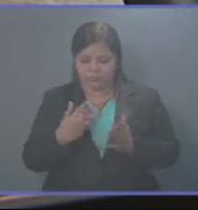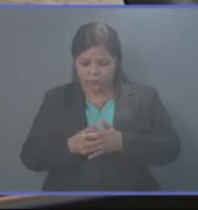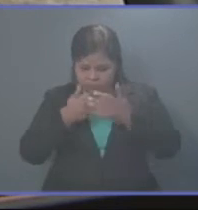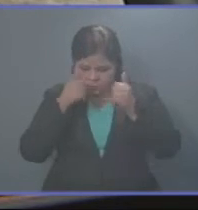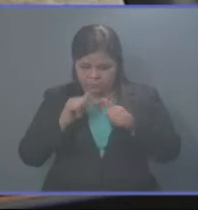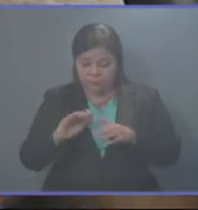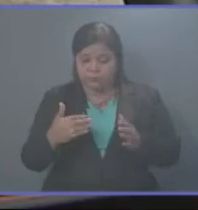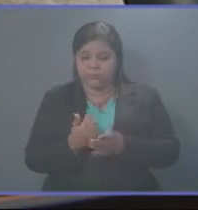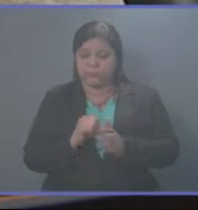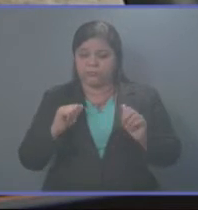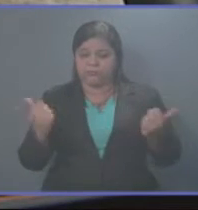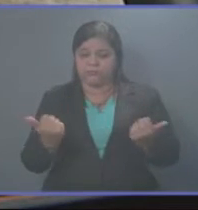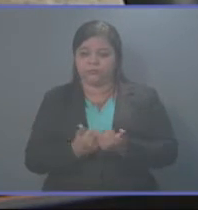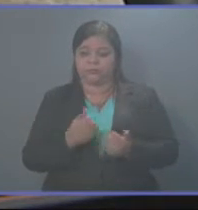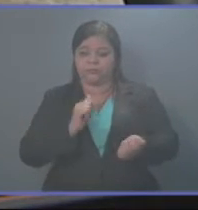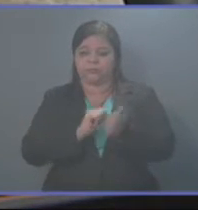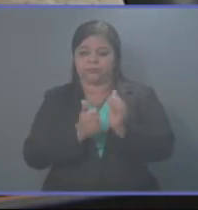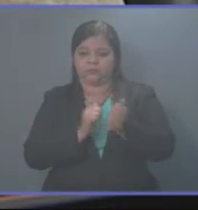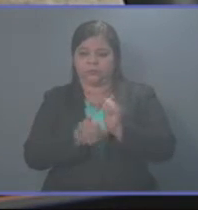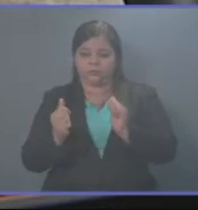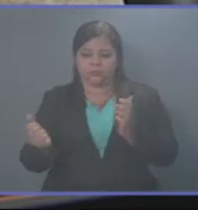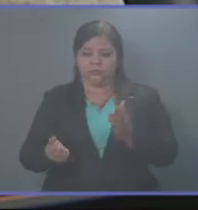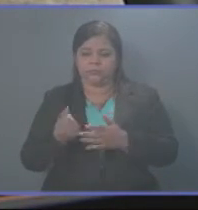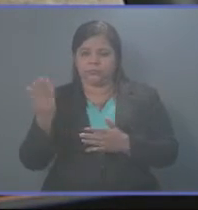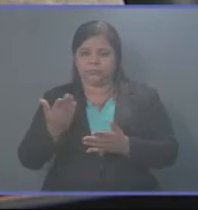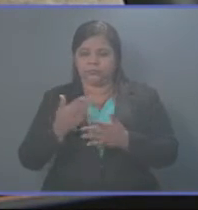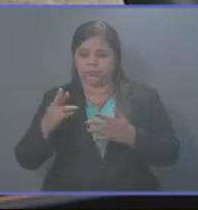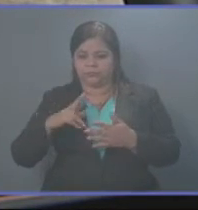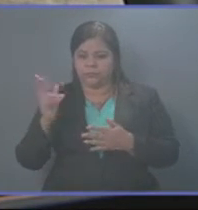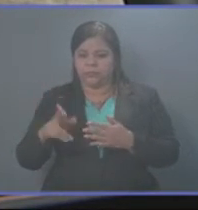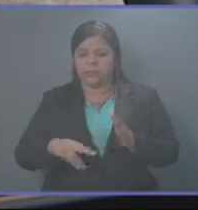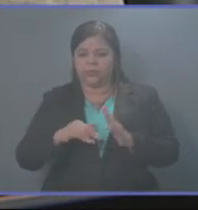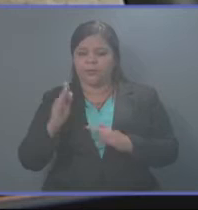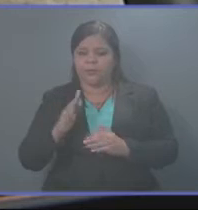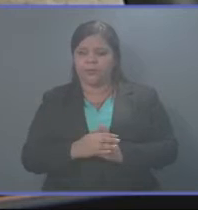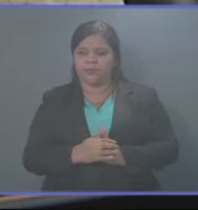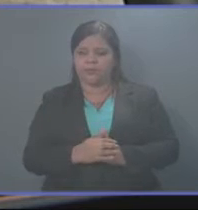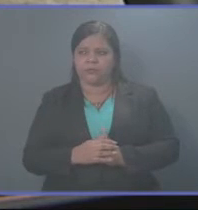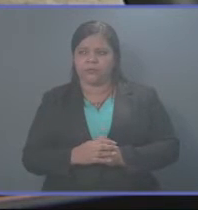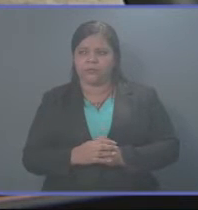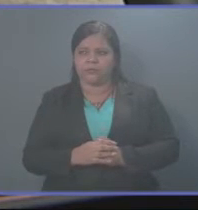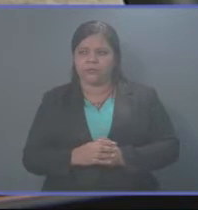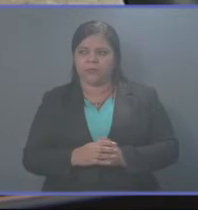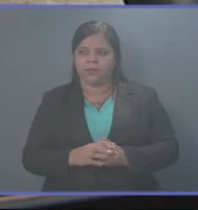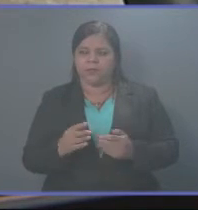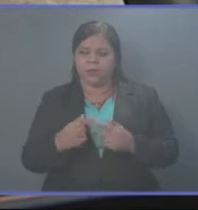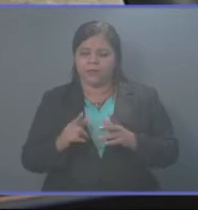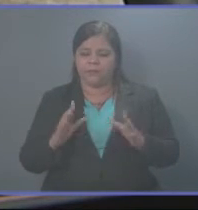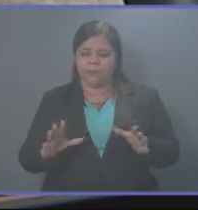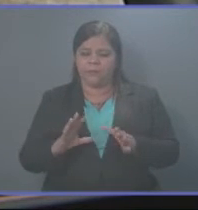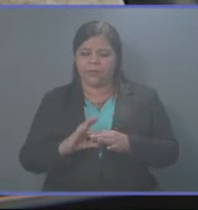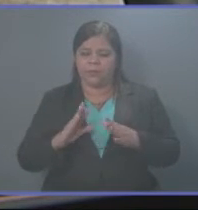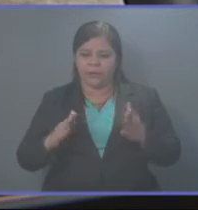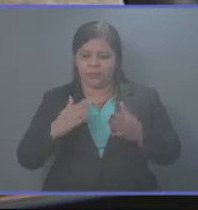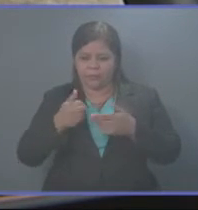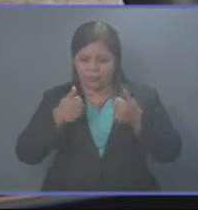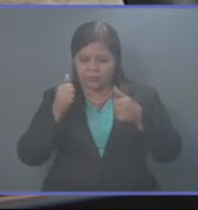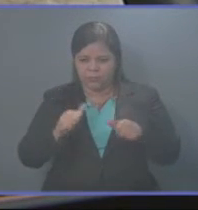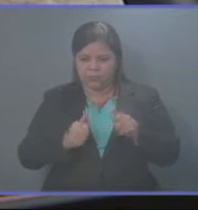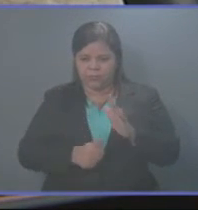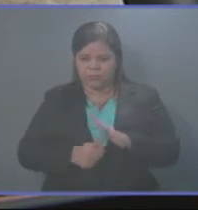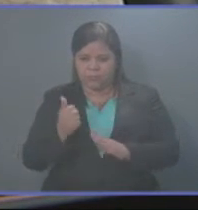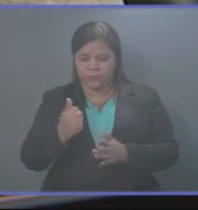del deporte y abordar las nuevas realidades del mundo deportivo, además de visualizar áreas como